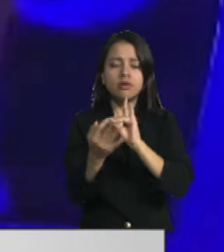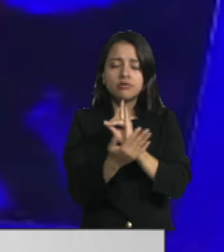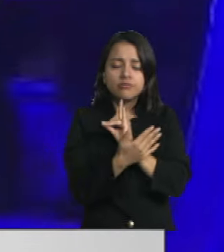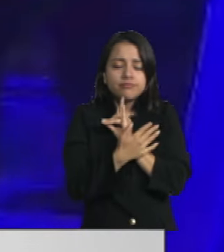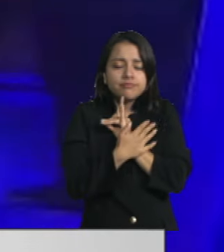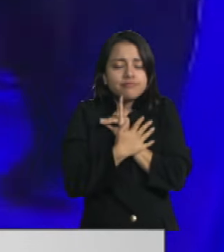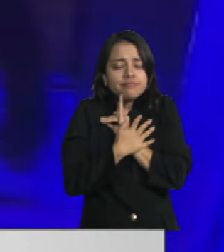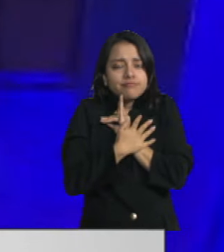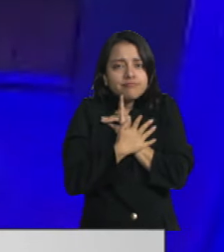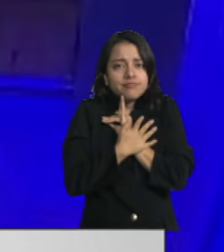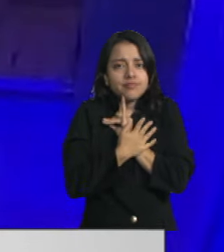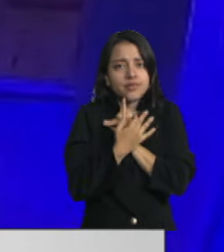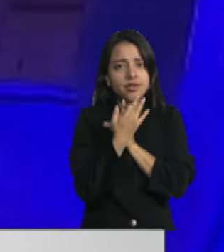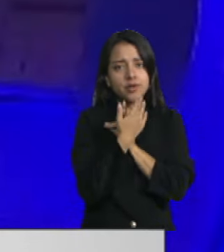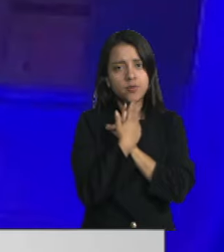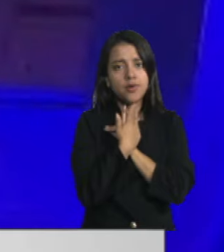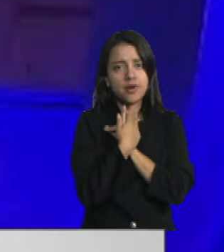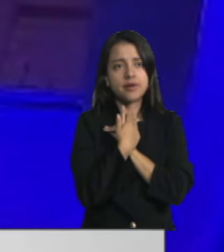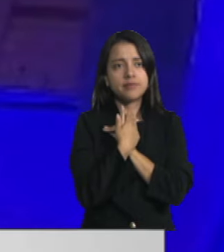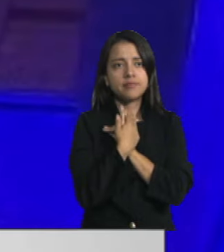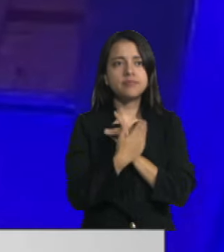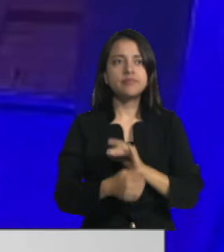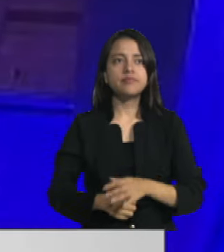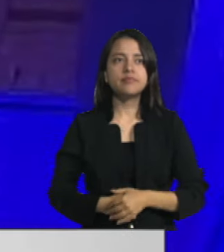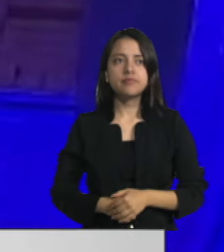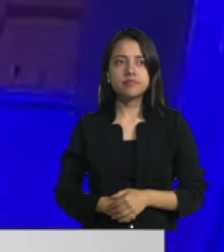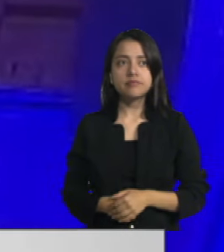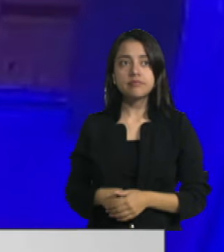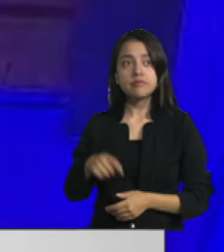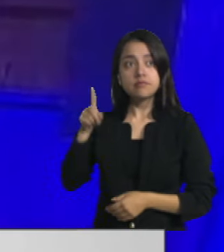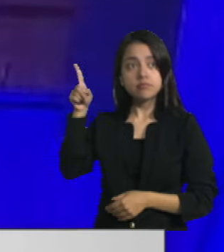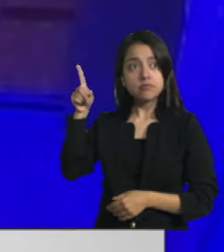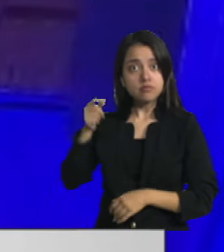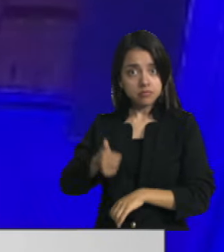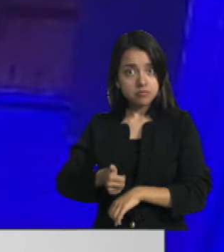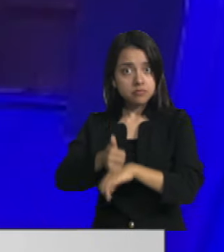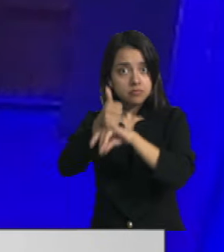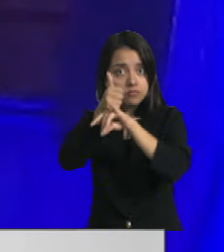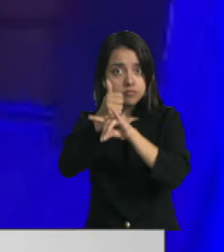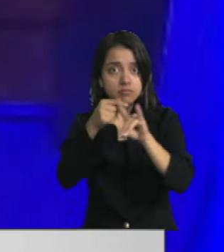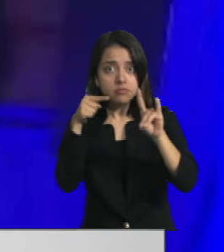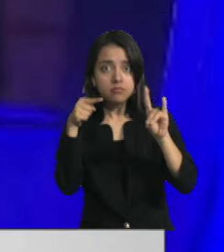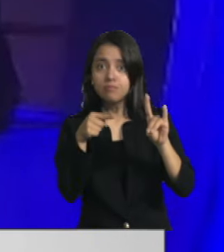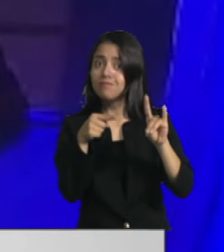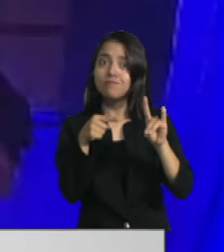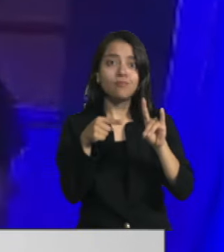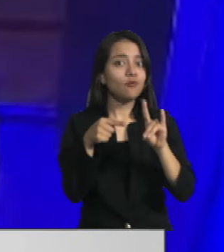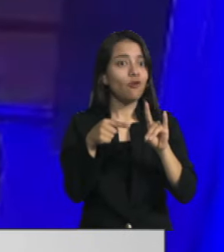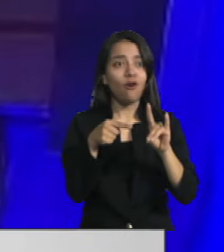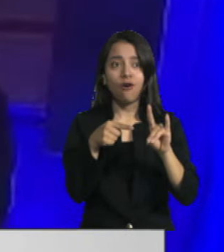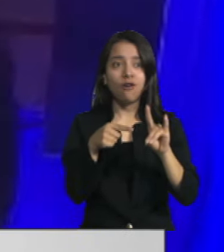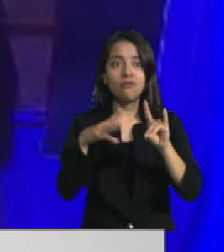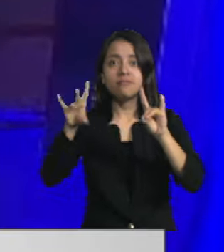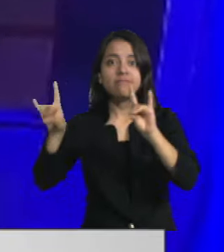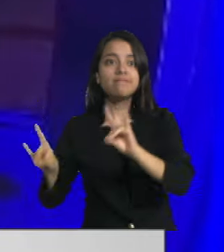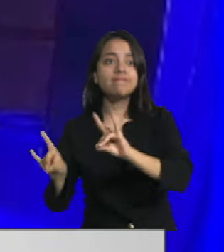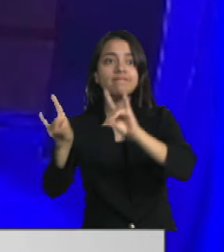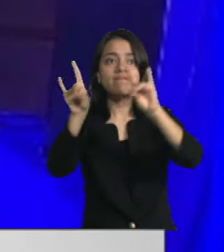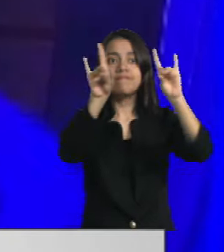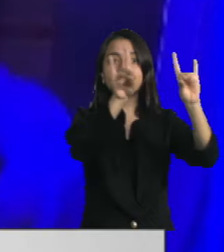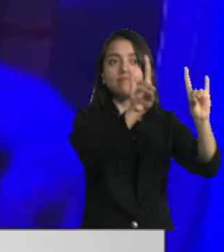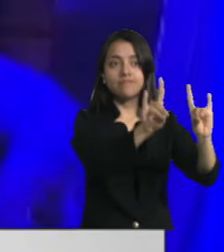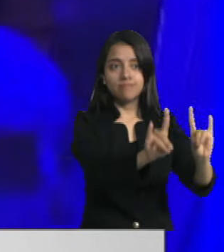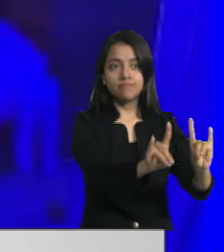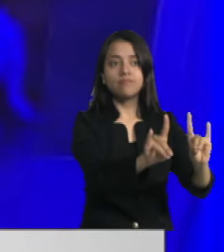cariño. El mandatario confirmó que este hombre, al no ser el dueño de las mascotas, los deberá devolver a otro familiar y se expidió